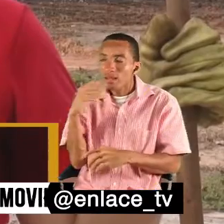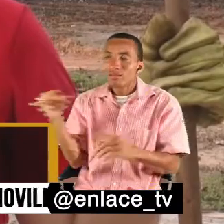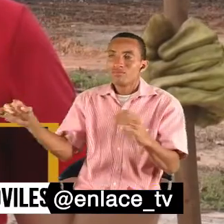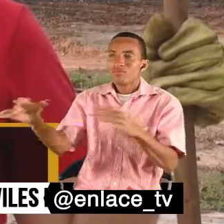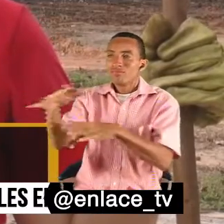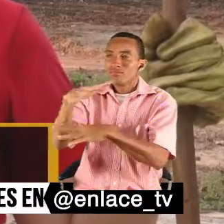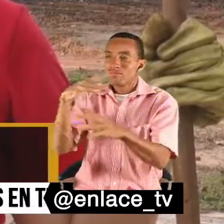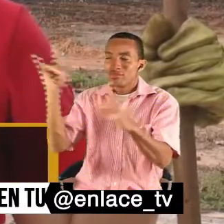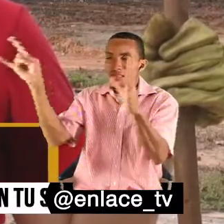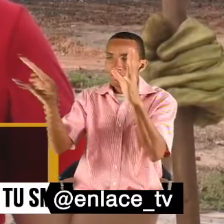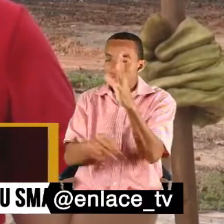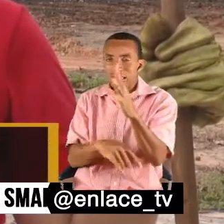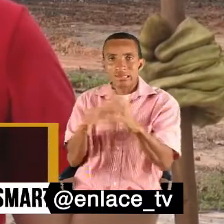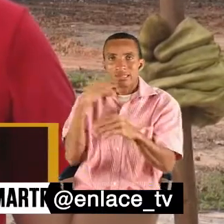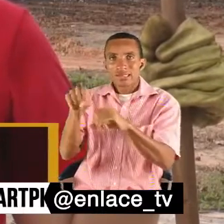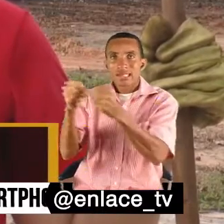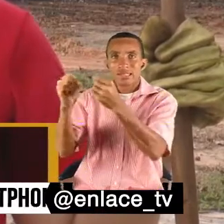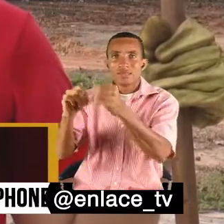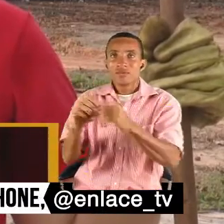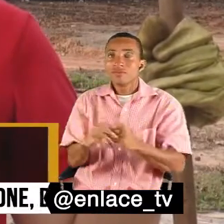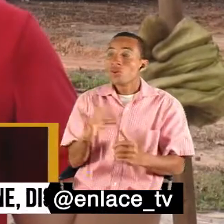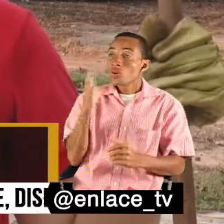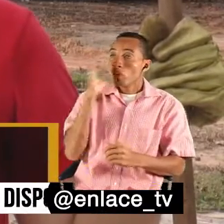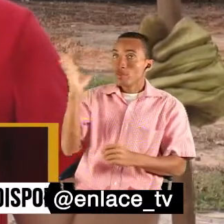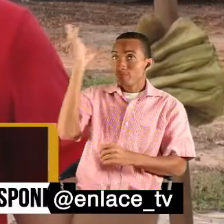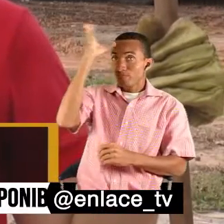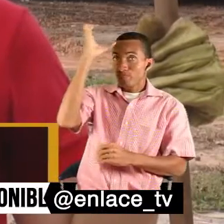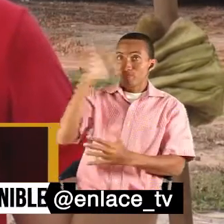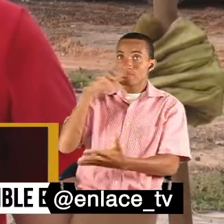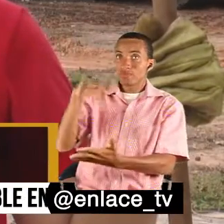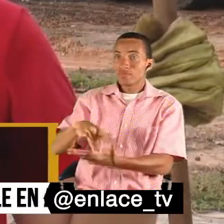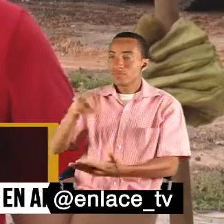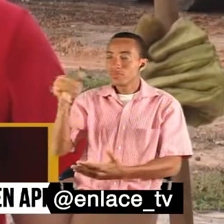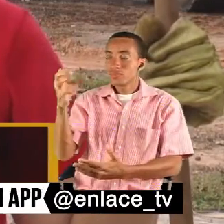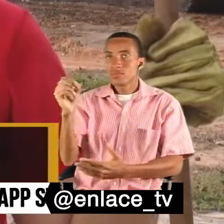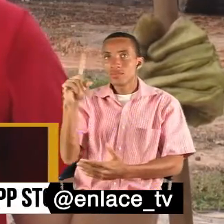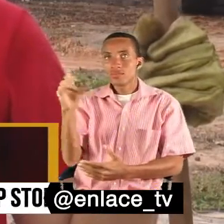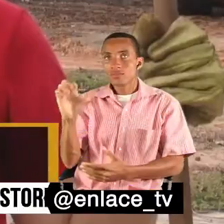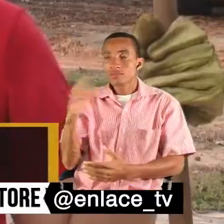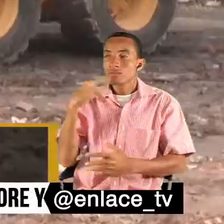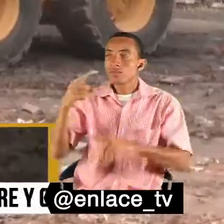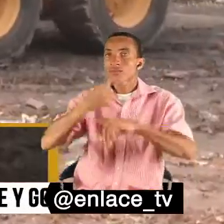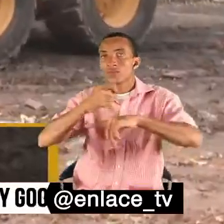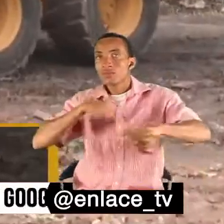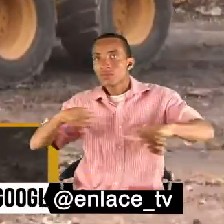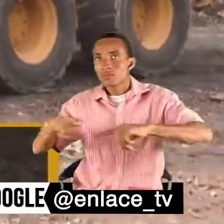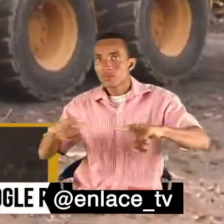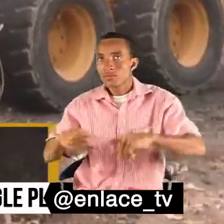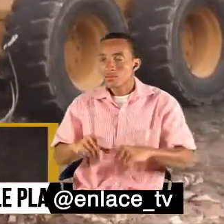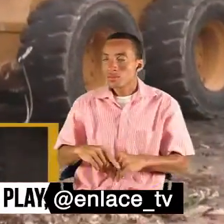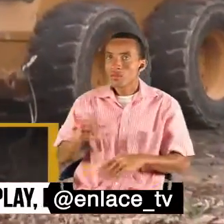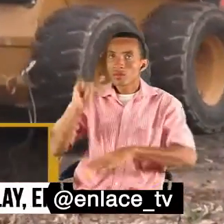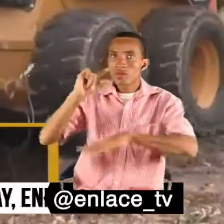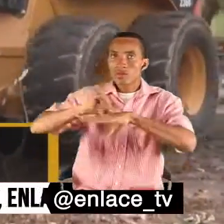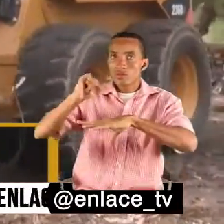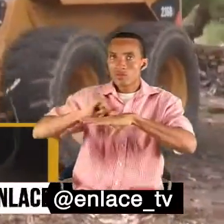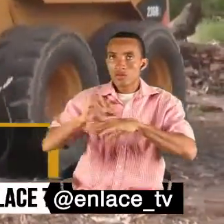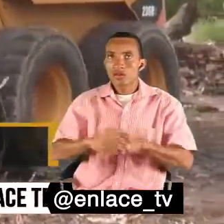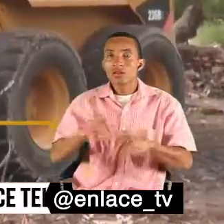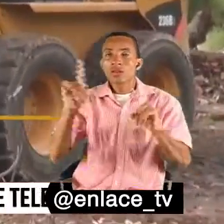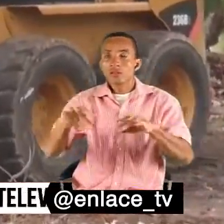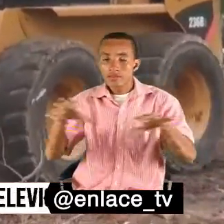el experto, el doctor José Fernando González, quien es el director de la Fundación Proca. Se busca con estas actividades ser